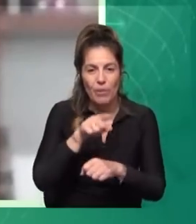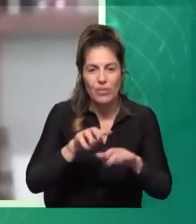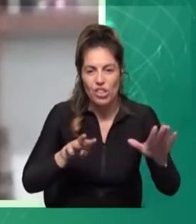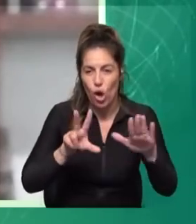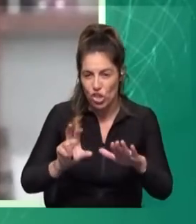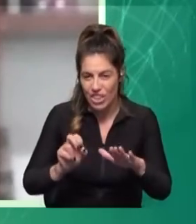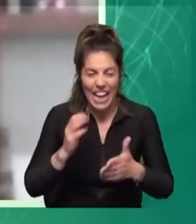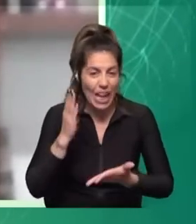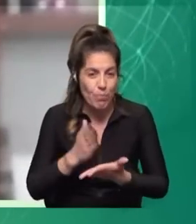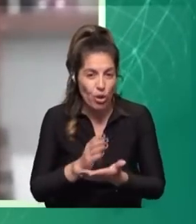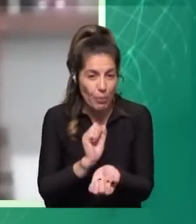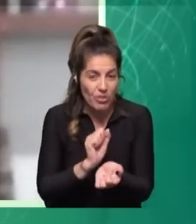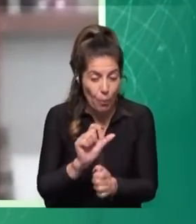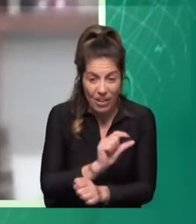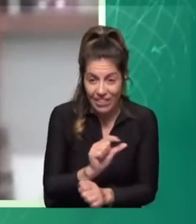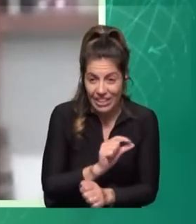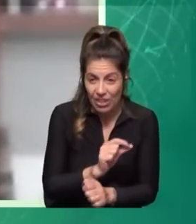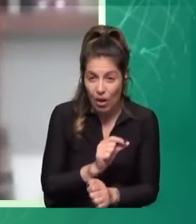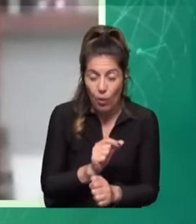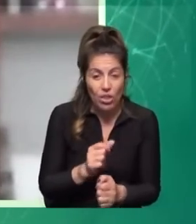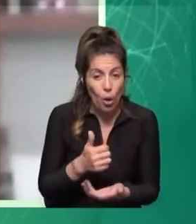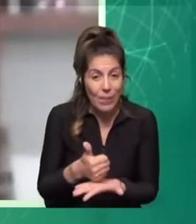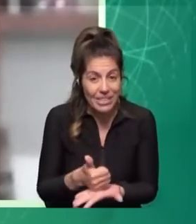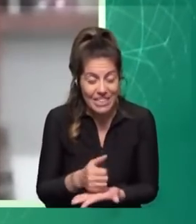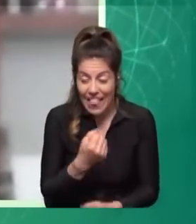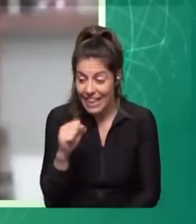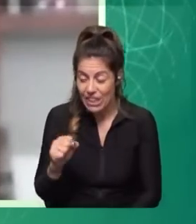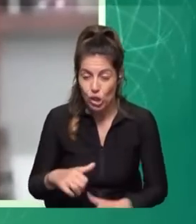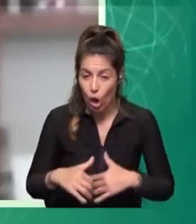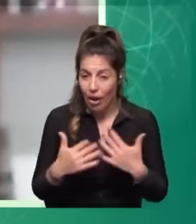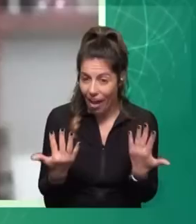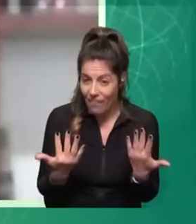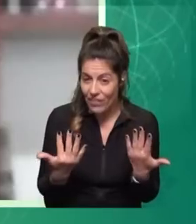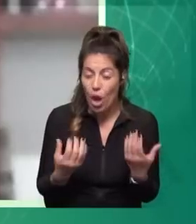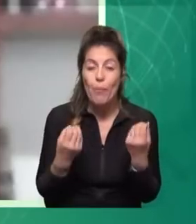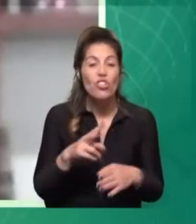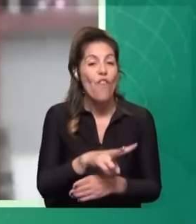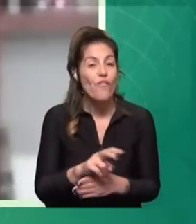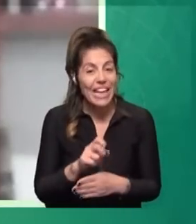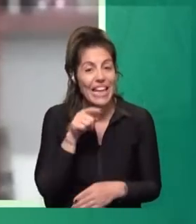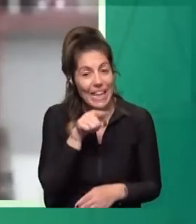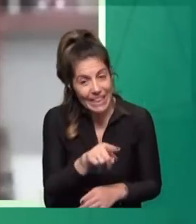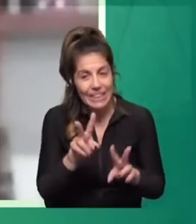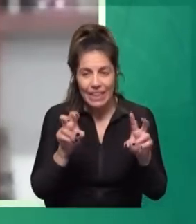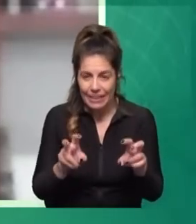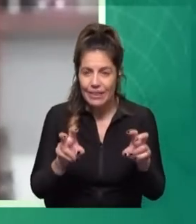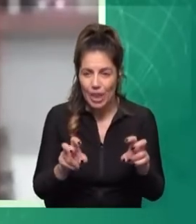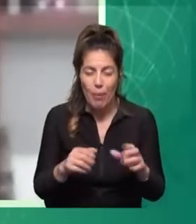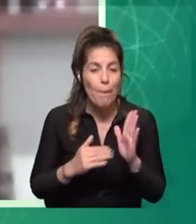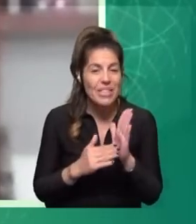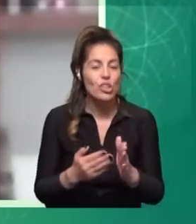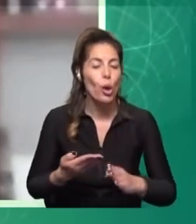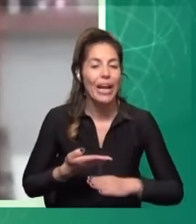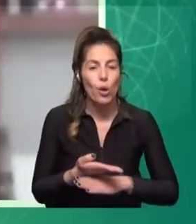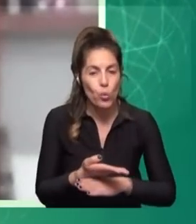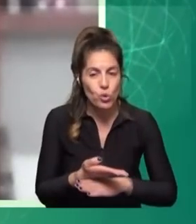que impone la preventiva cuando estamos en presencia de delitos graves por eso la fiscalía en este aspecto presentó